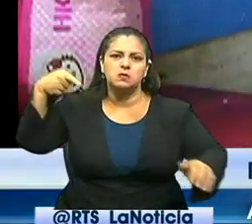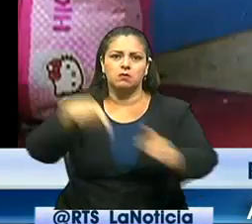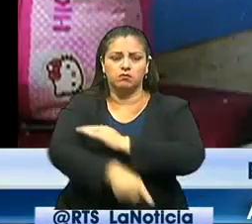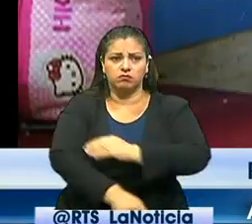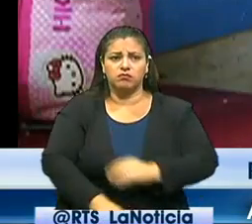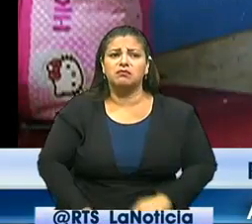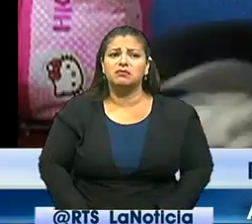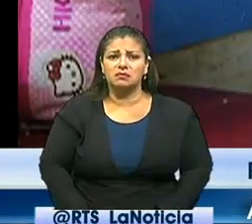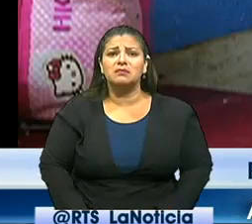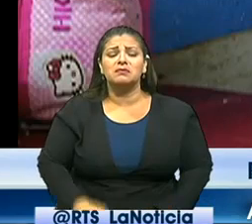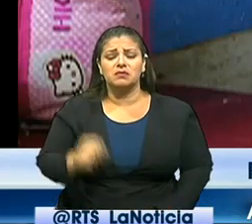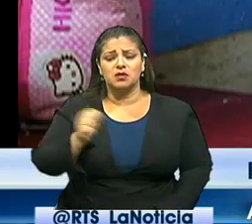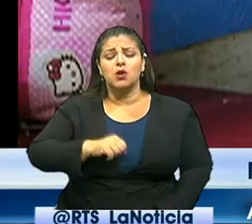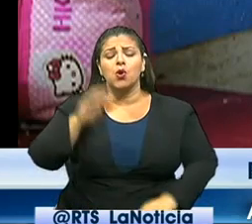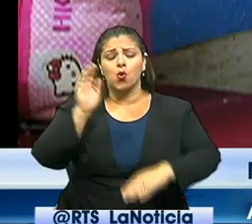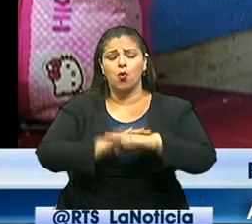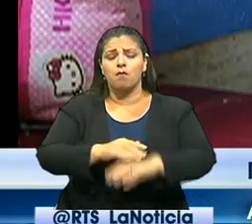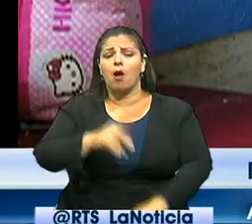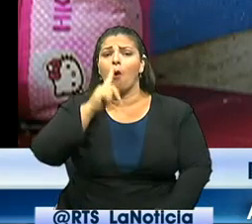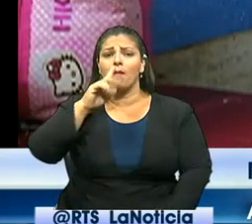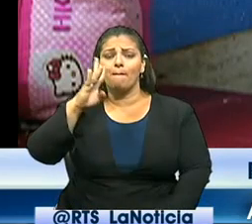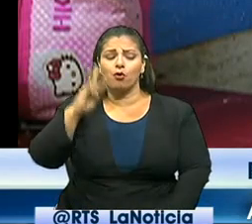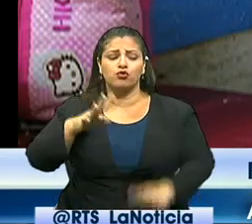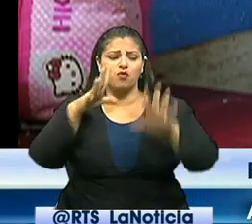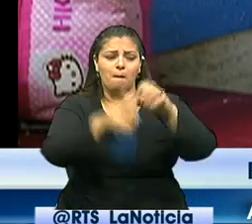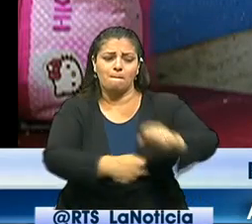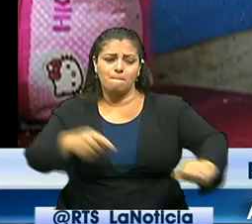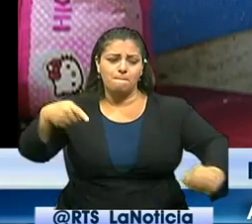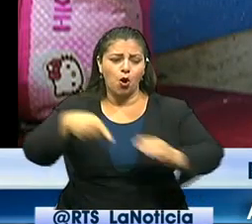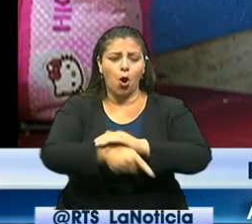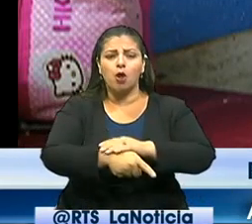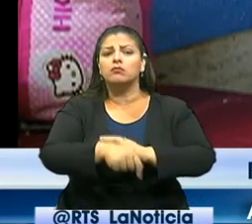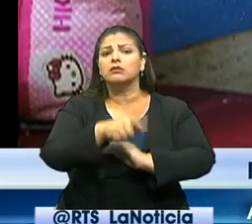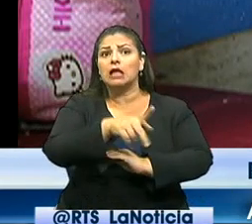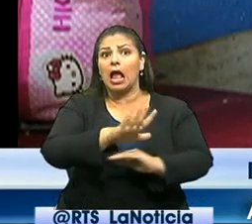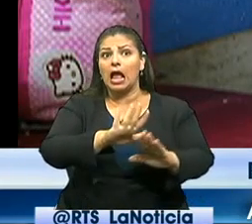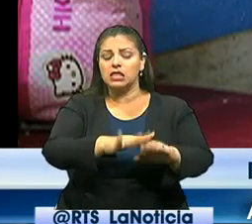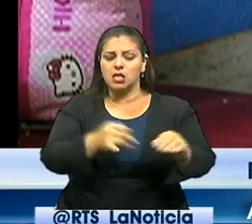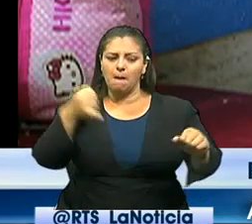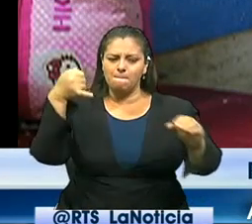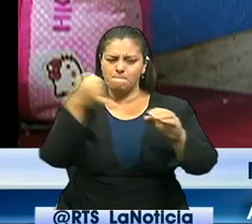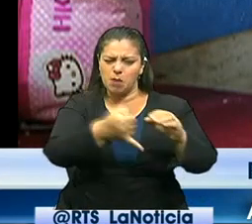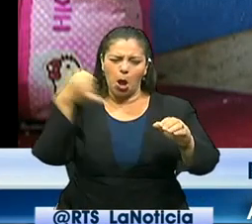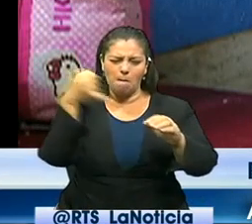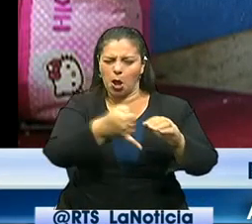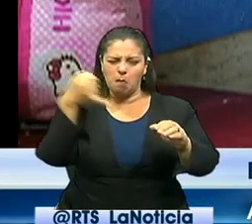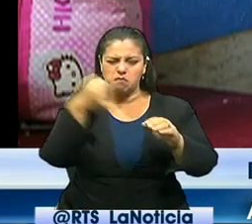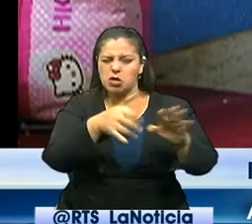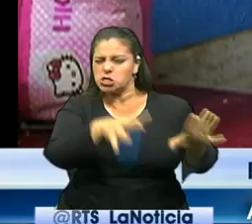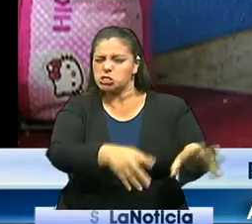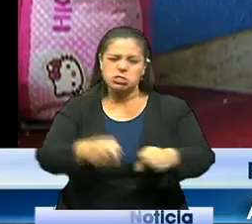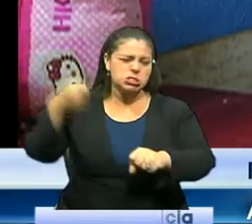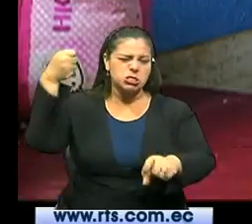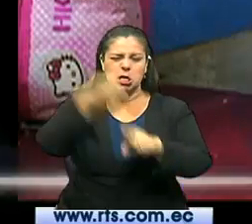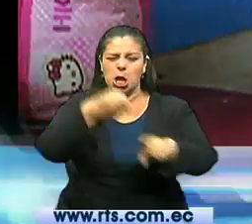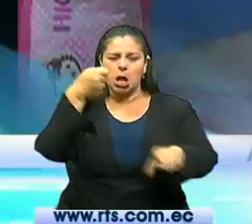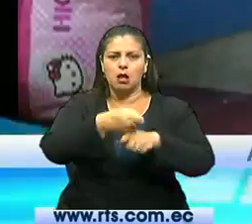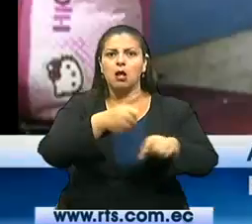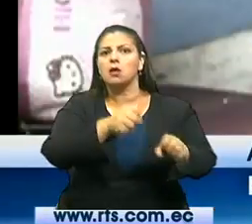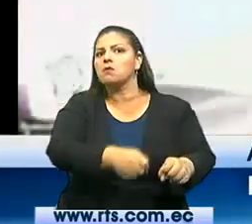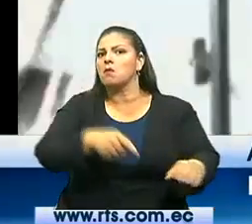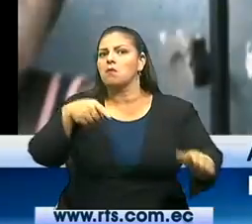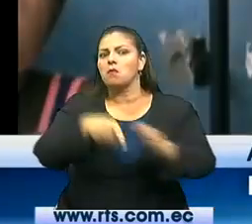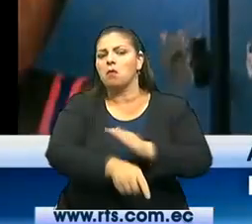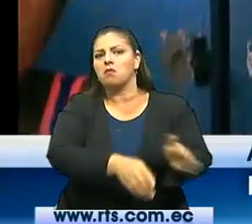cabeza. ¿El papá de las niñas? Es muerto. El papá, él estaba, como le explico, estaba preso y salió a morir